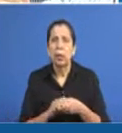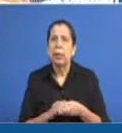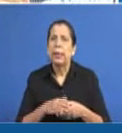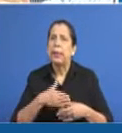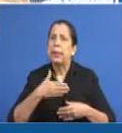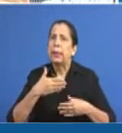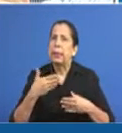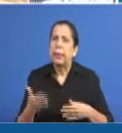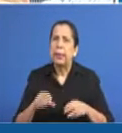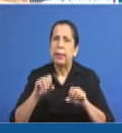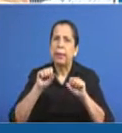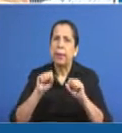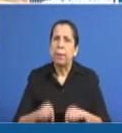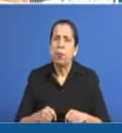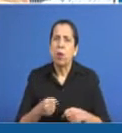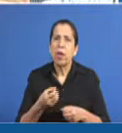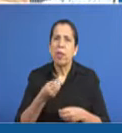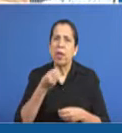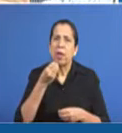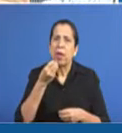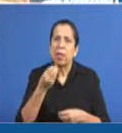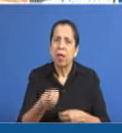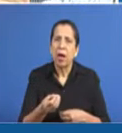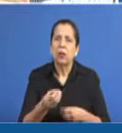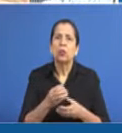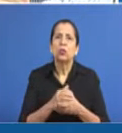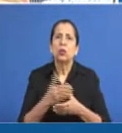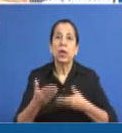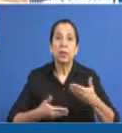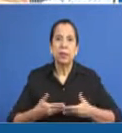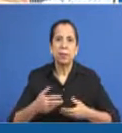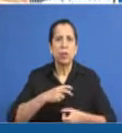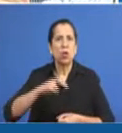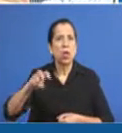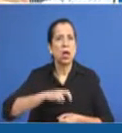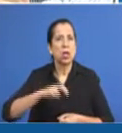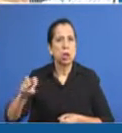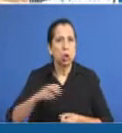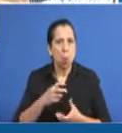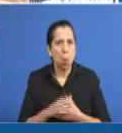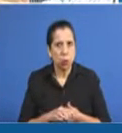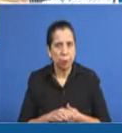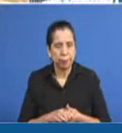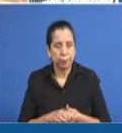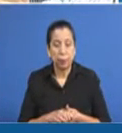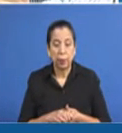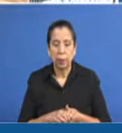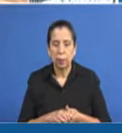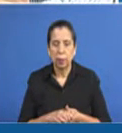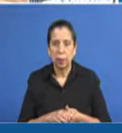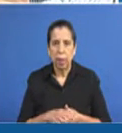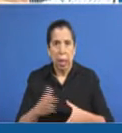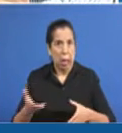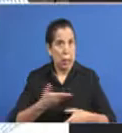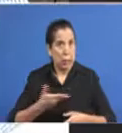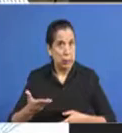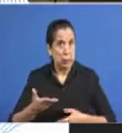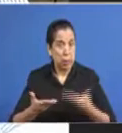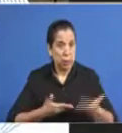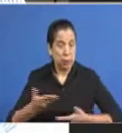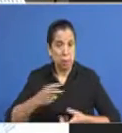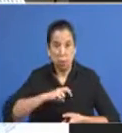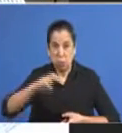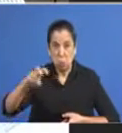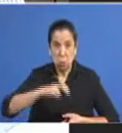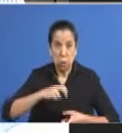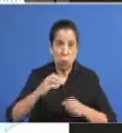el servicio de transporte público en estos momentos? El servicio de transporte nunca fue suspendido. Se